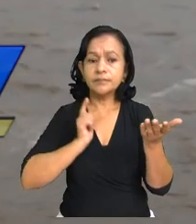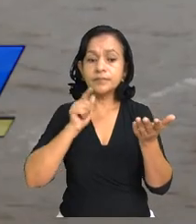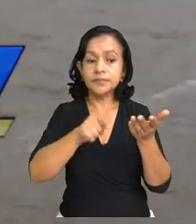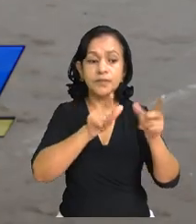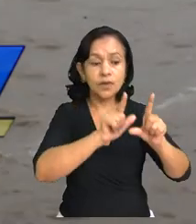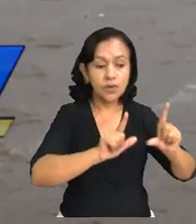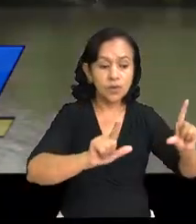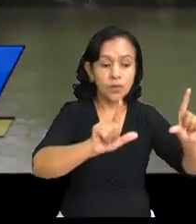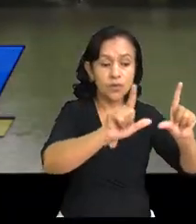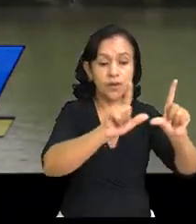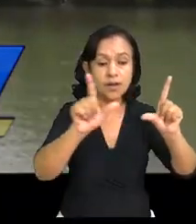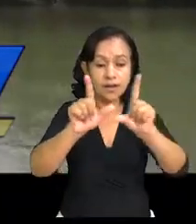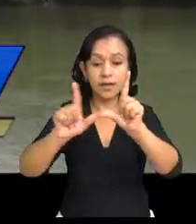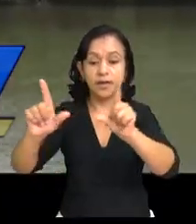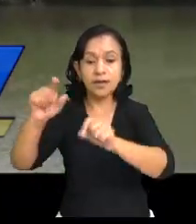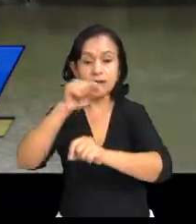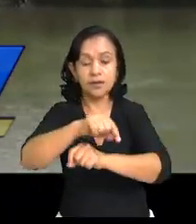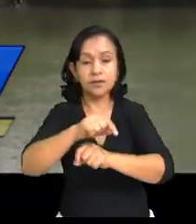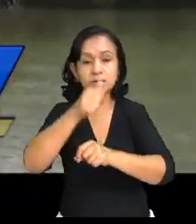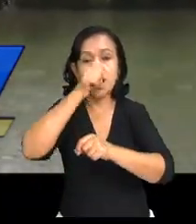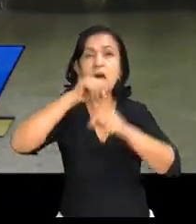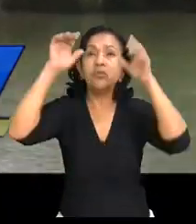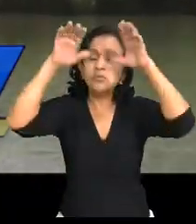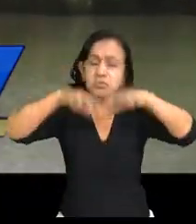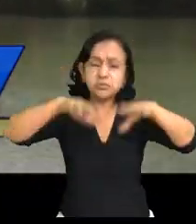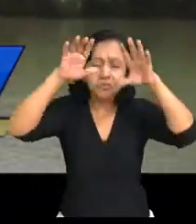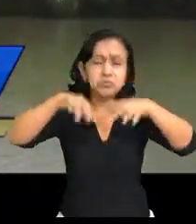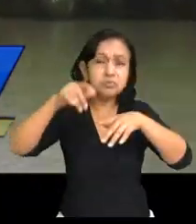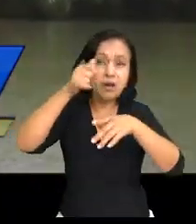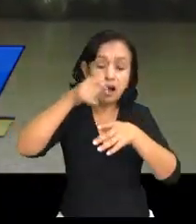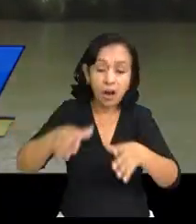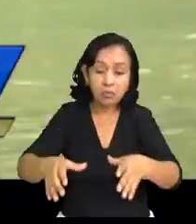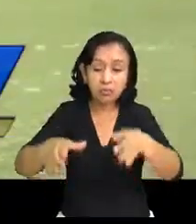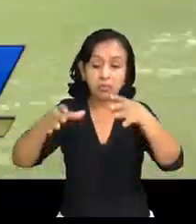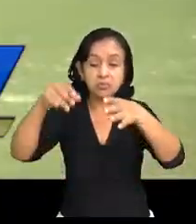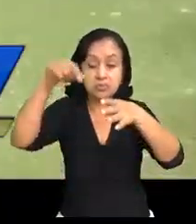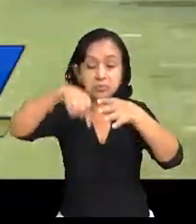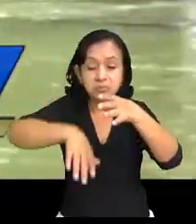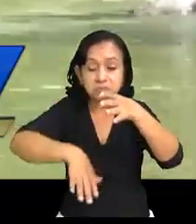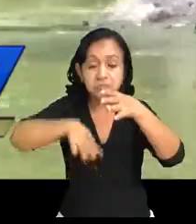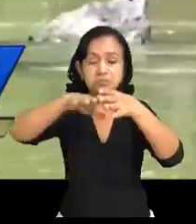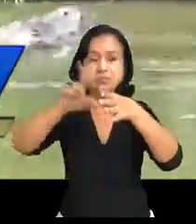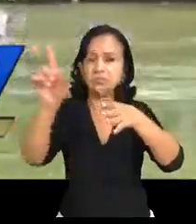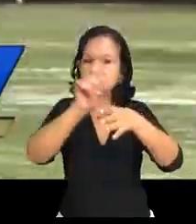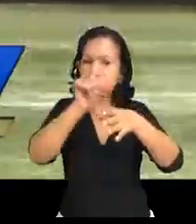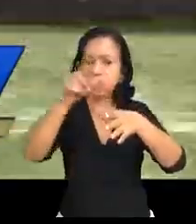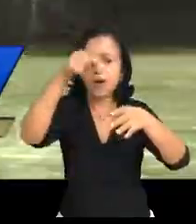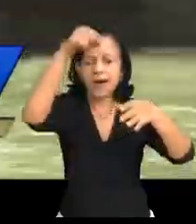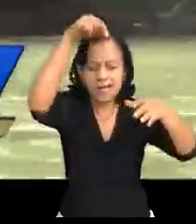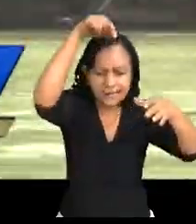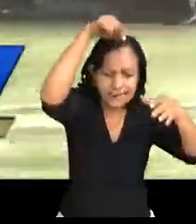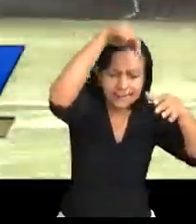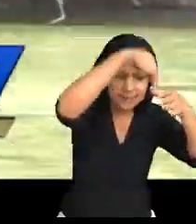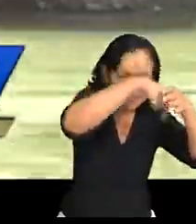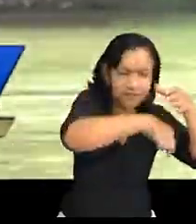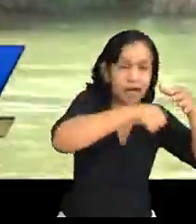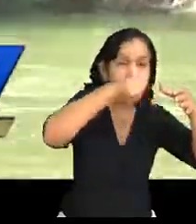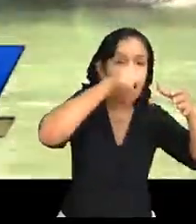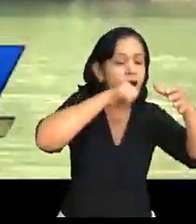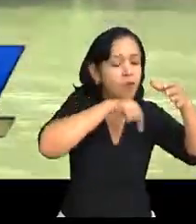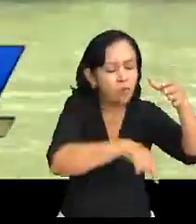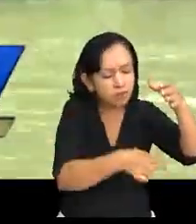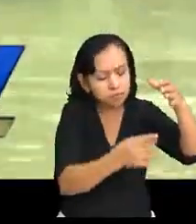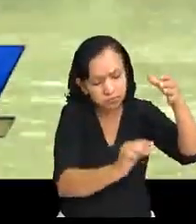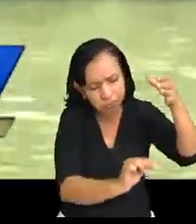territorio. No solamente el agua que llueve, sino que tener información sobre el agua subterránea que existe, tener información sobre los volúmenes